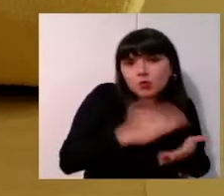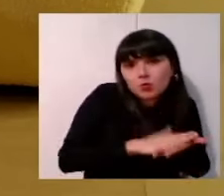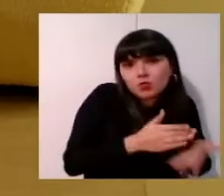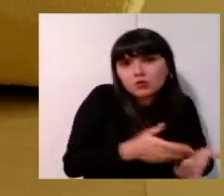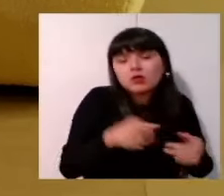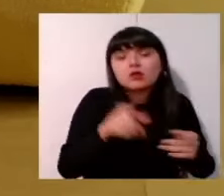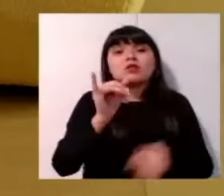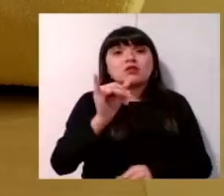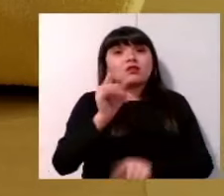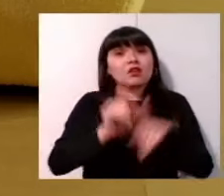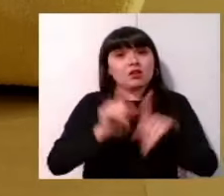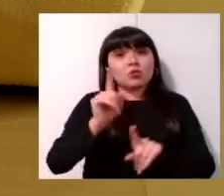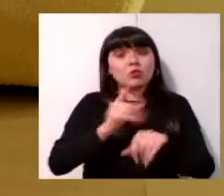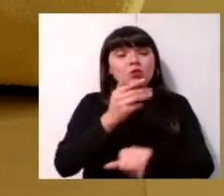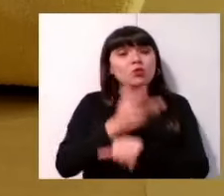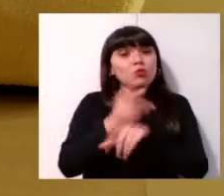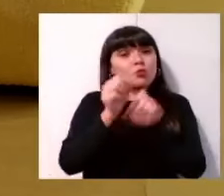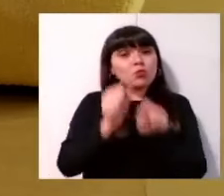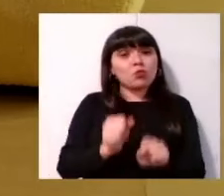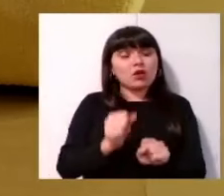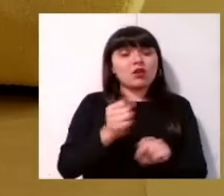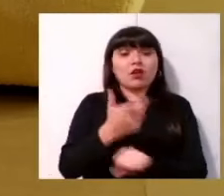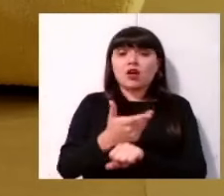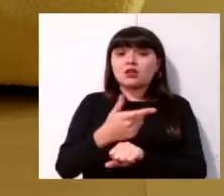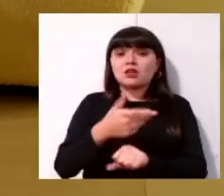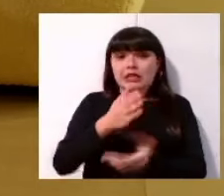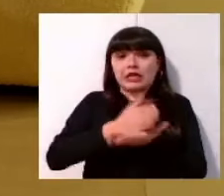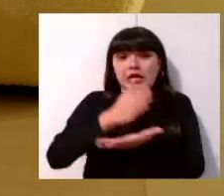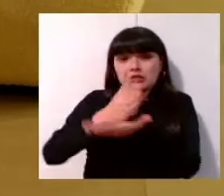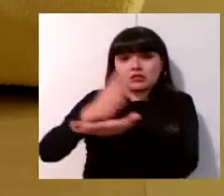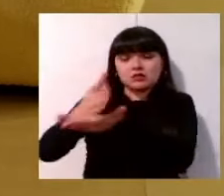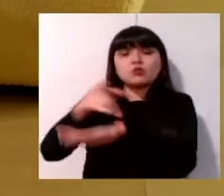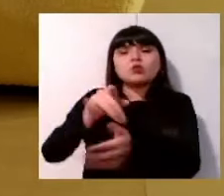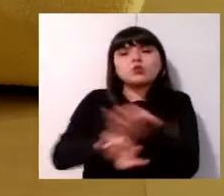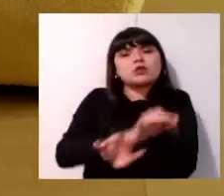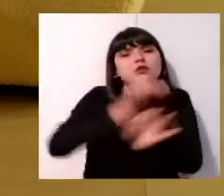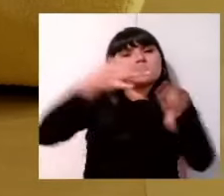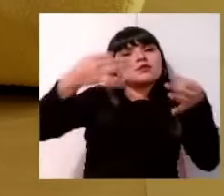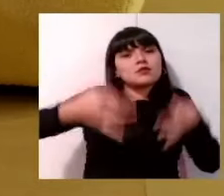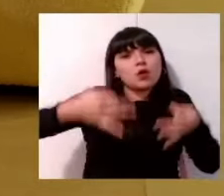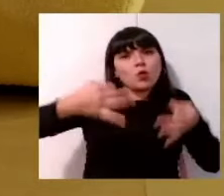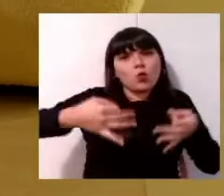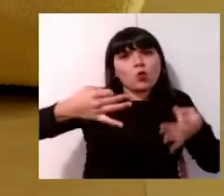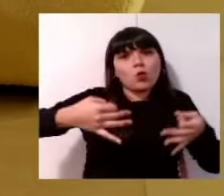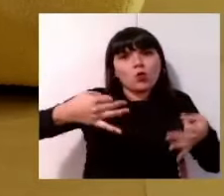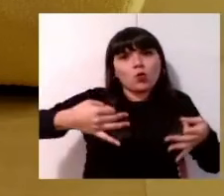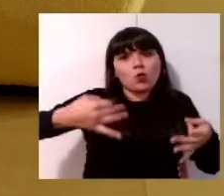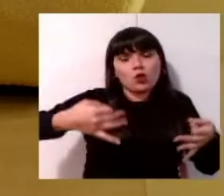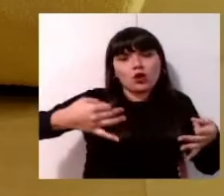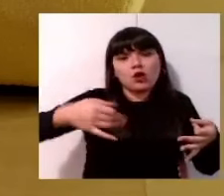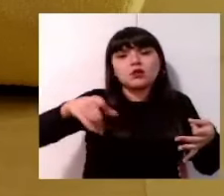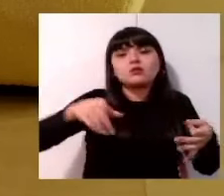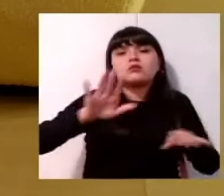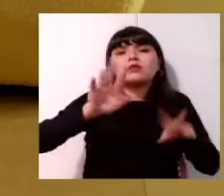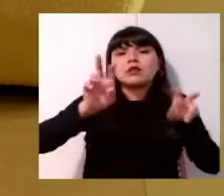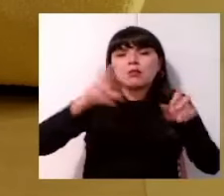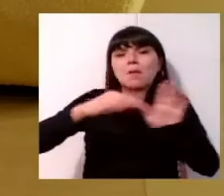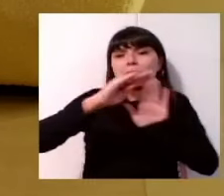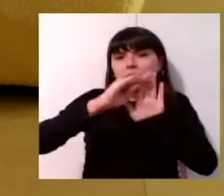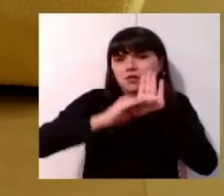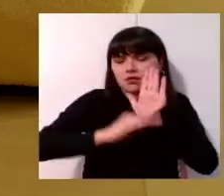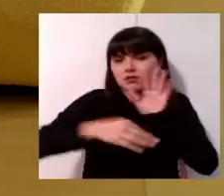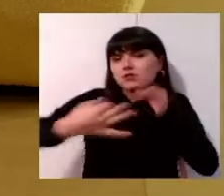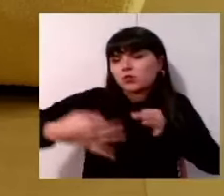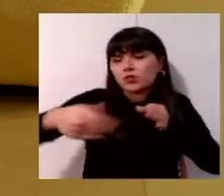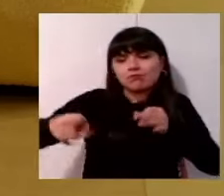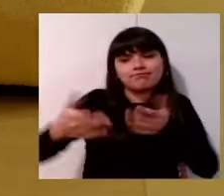si uno quiere hacer eso. Y lo más importante es tener ciertas medidas de seguridad en el sueño, y eso lo quiero decir porque es súper